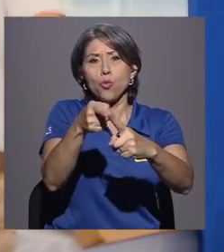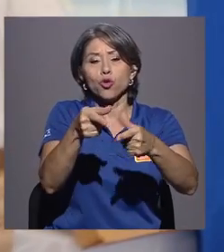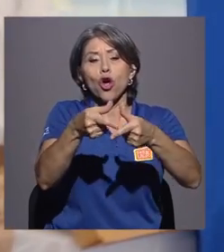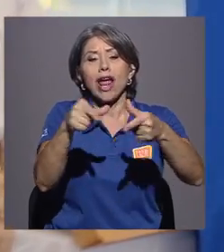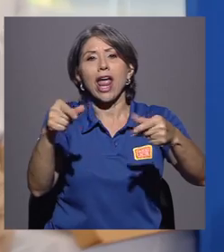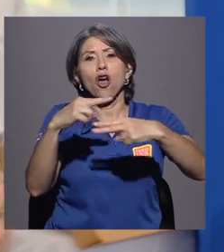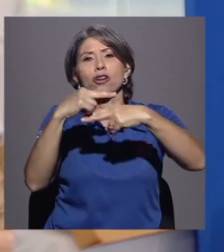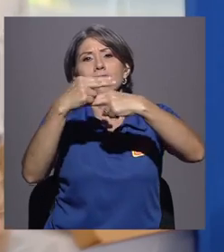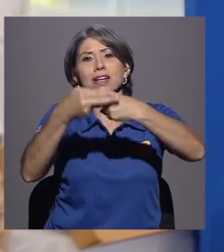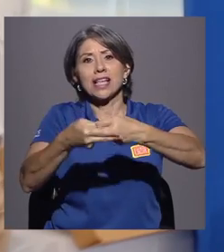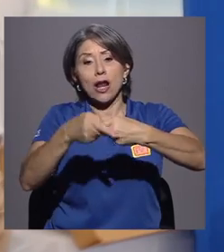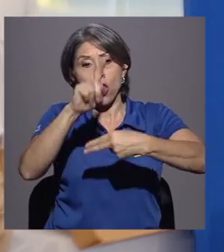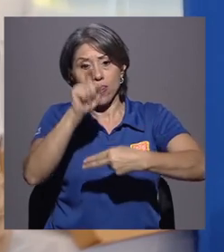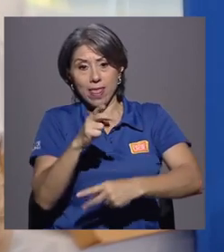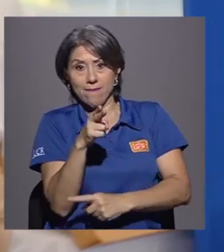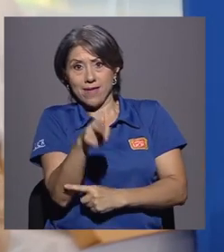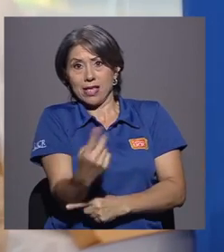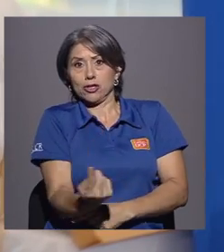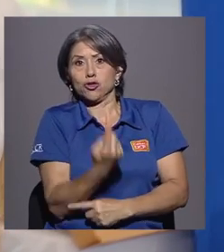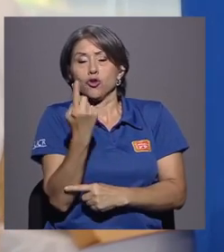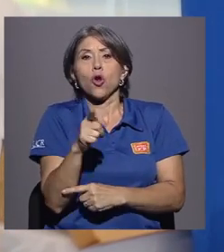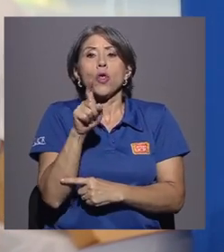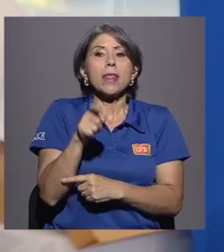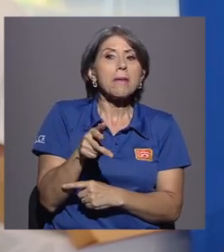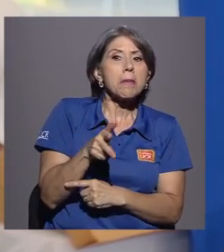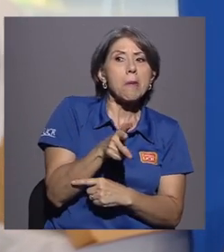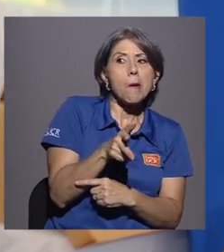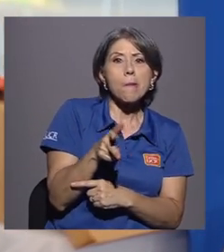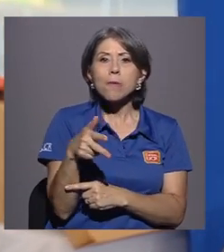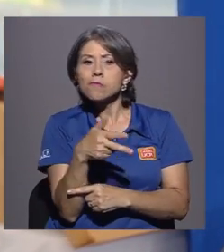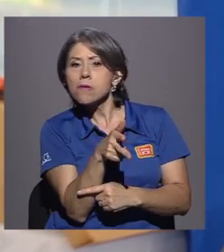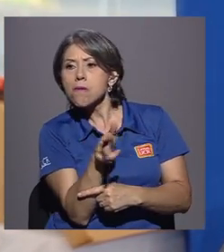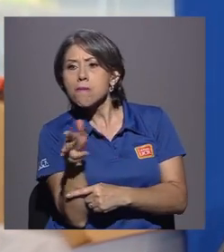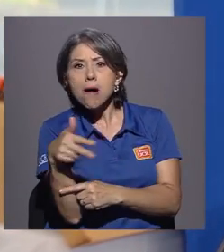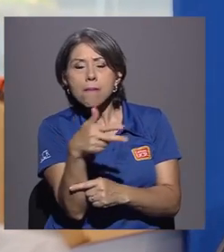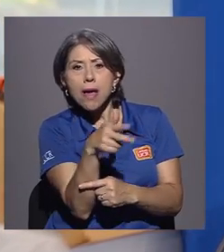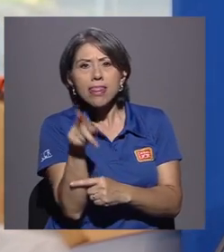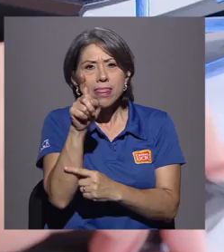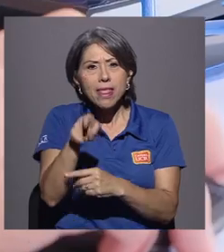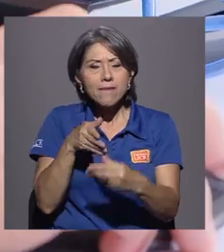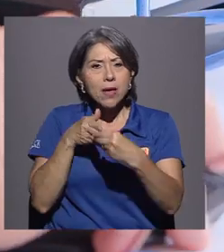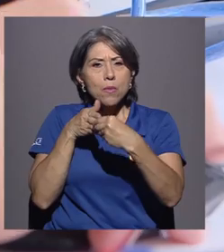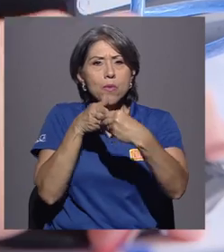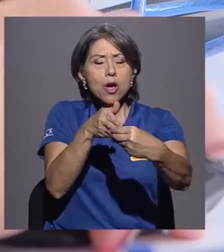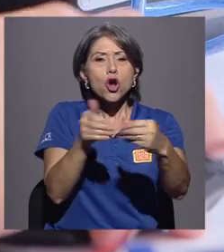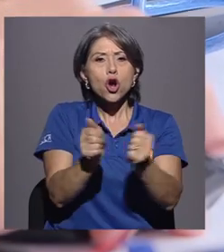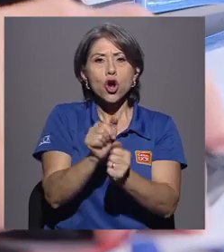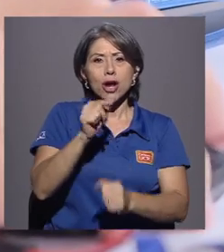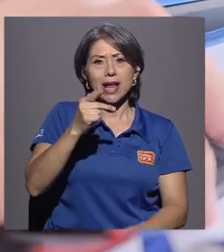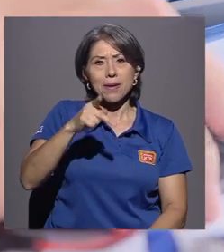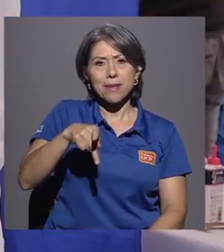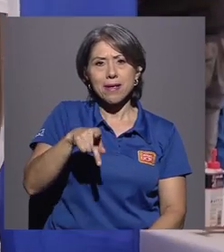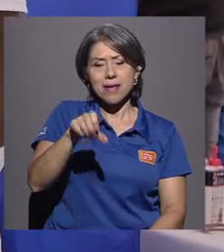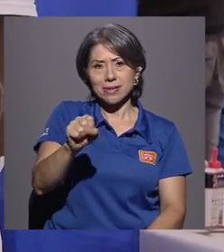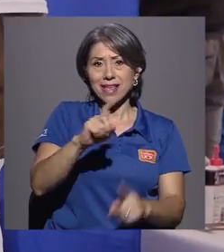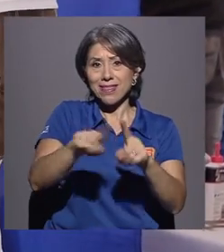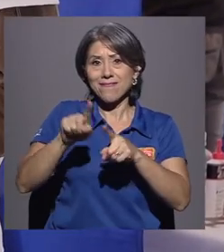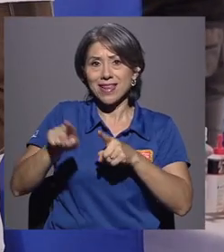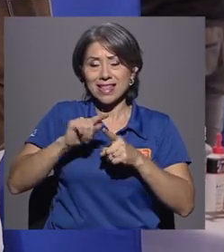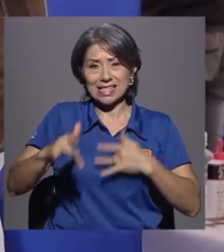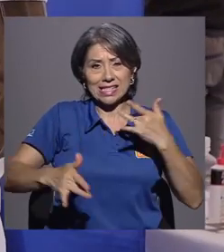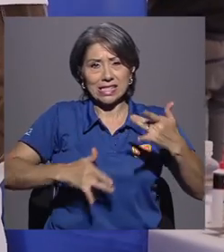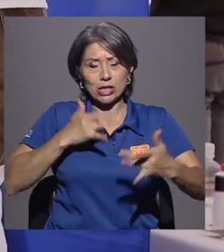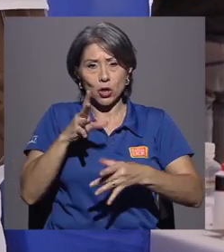en donde tiene que ir autónomamente sorteando obstáculos y además guiándose por medio de un GPS y otros sensores que están integrados